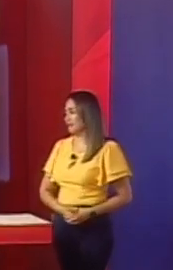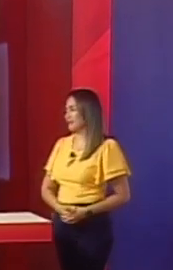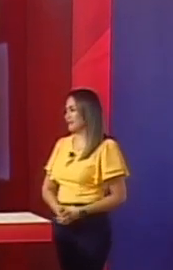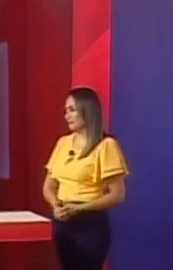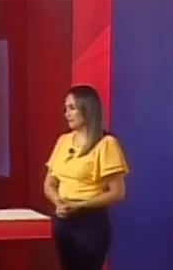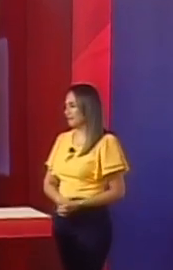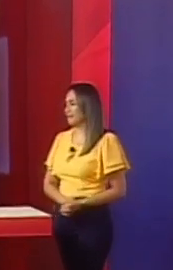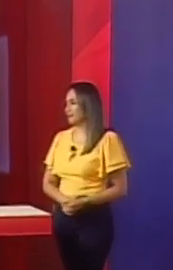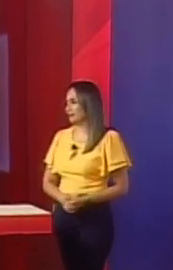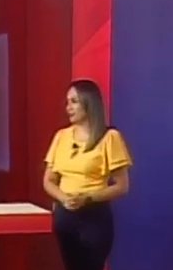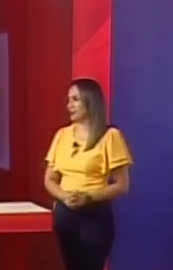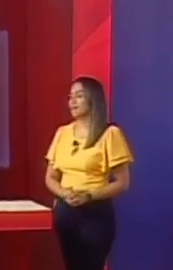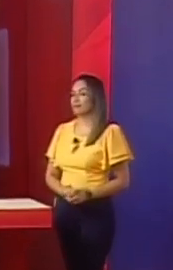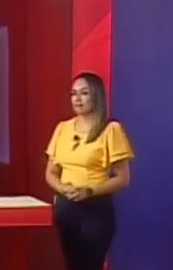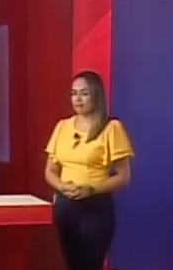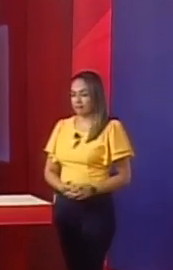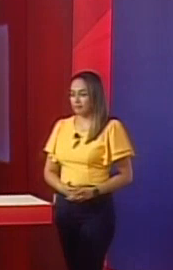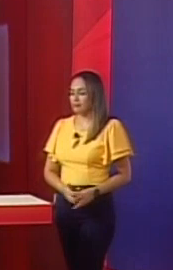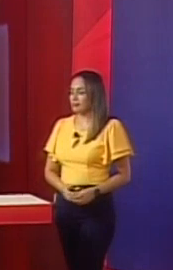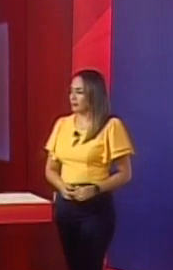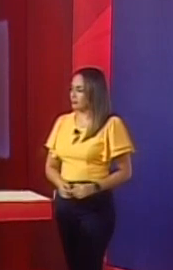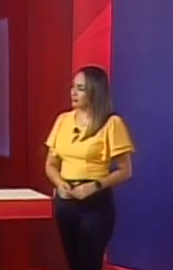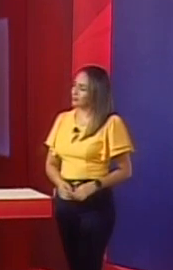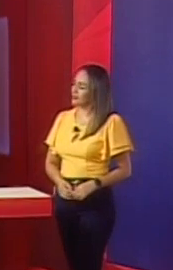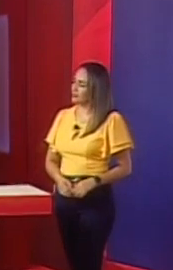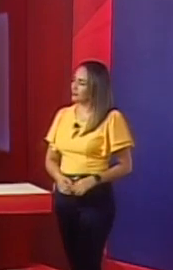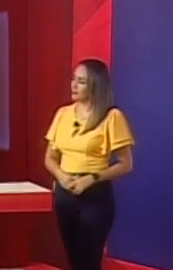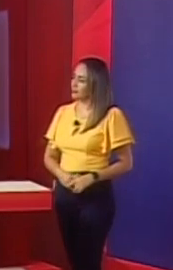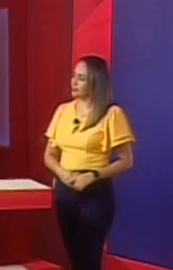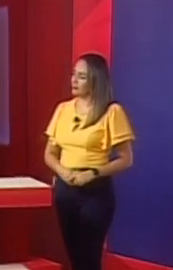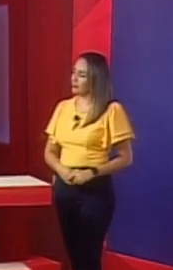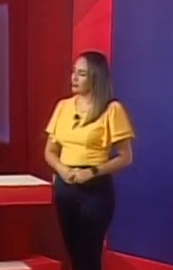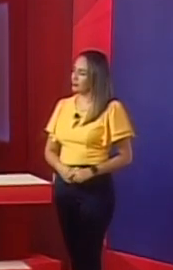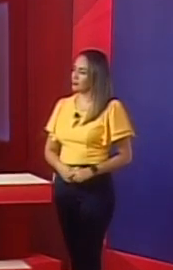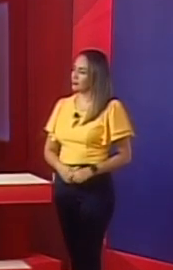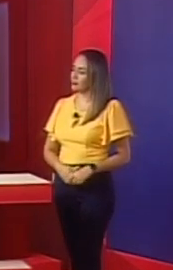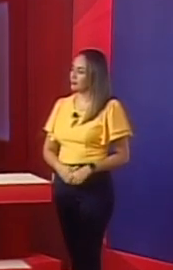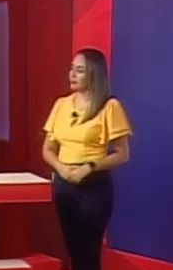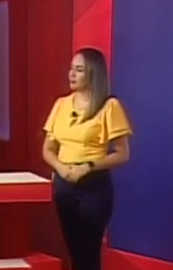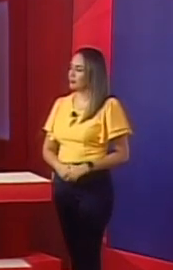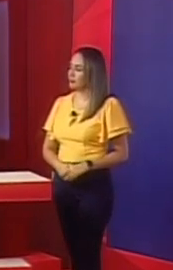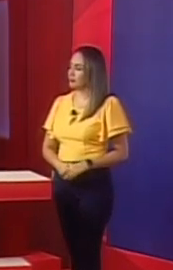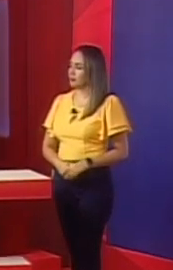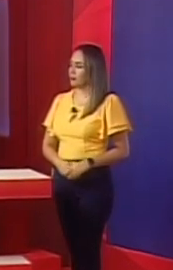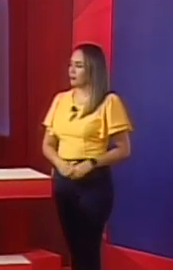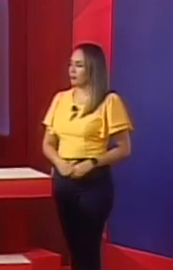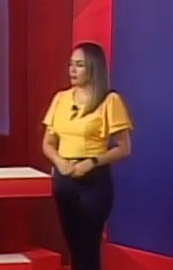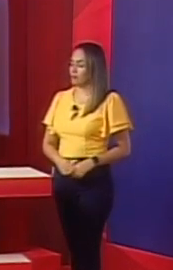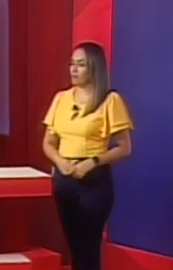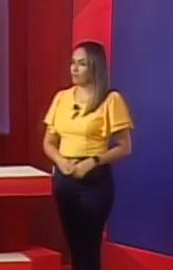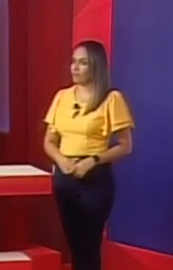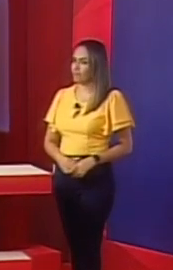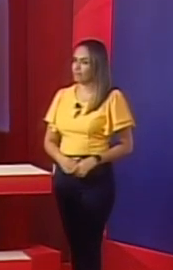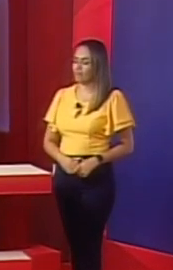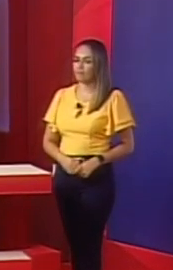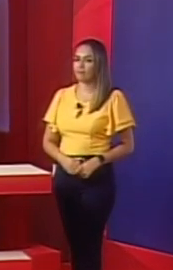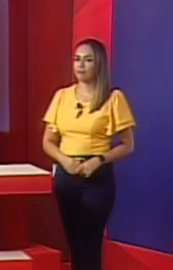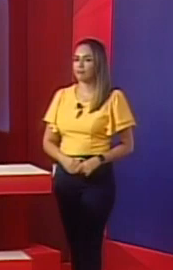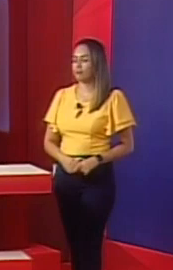pasa vaya temas que tenemos no porque como peligro las casas de protección y abrigo